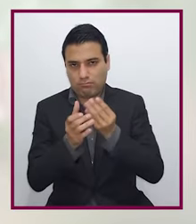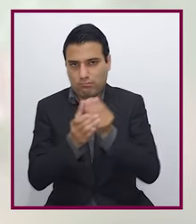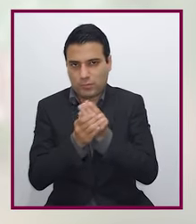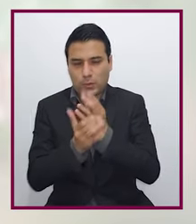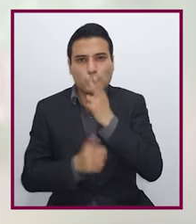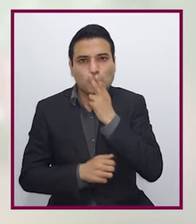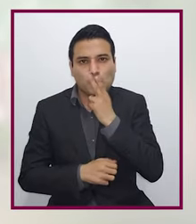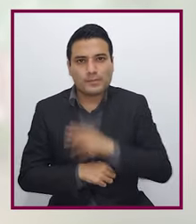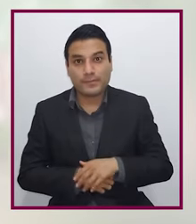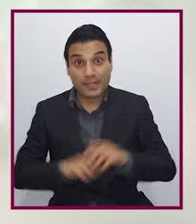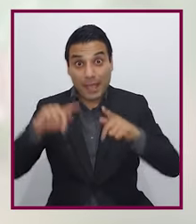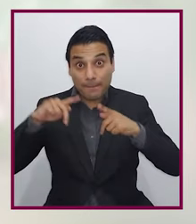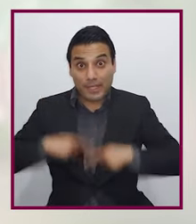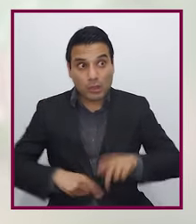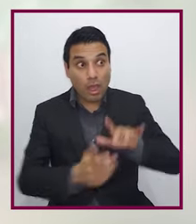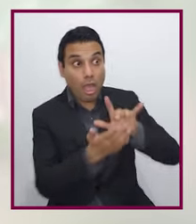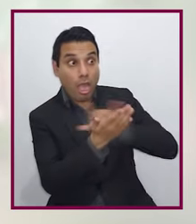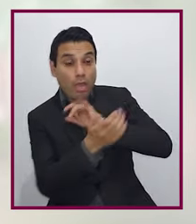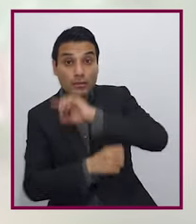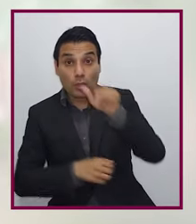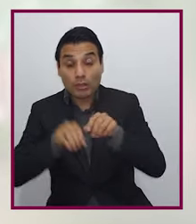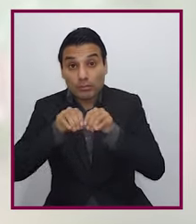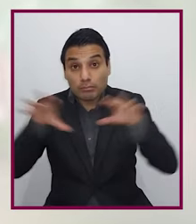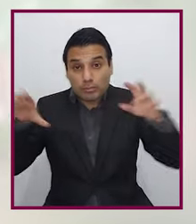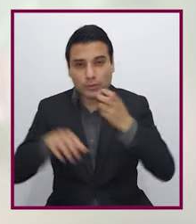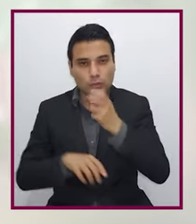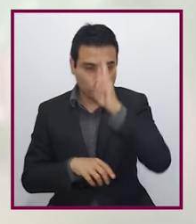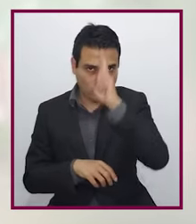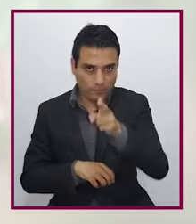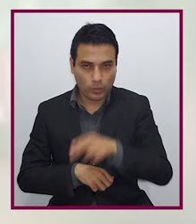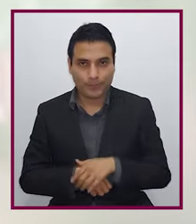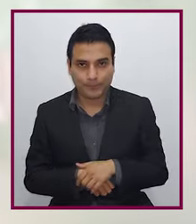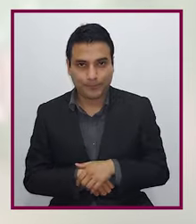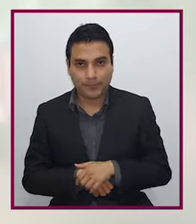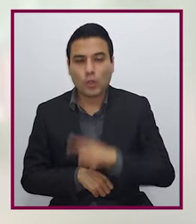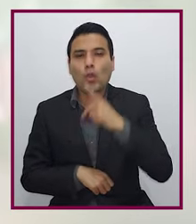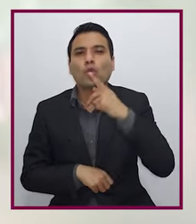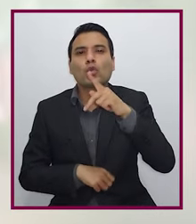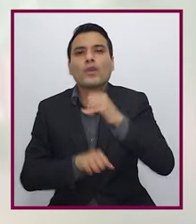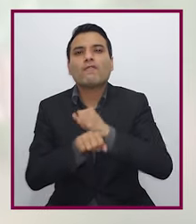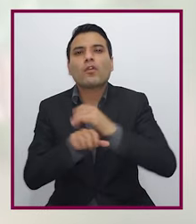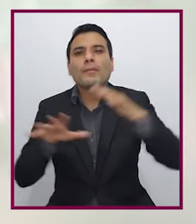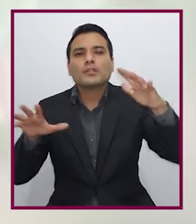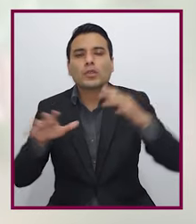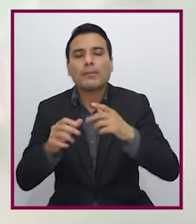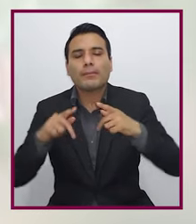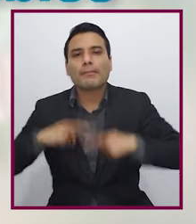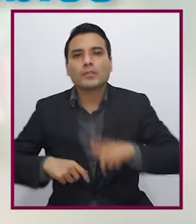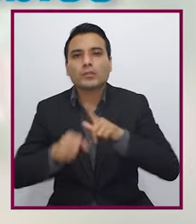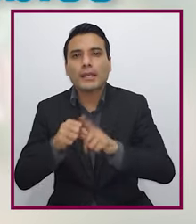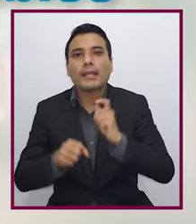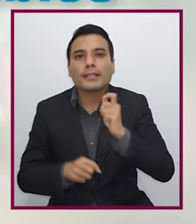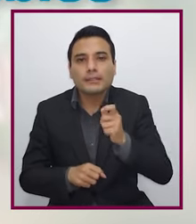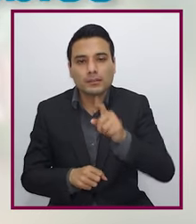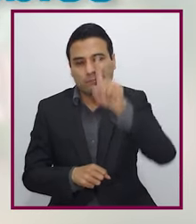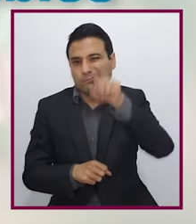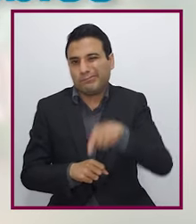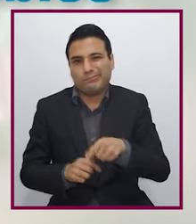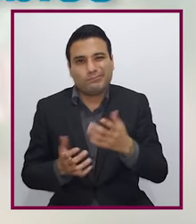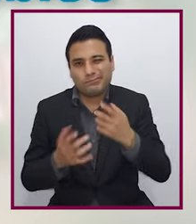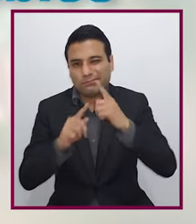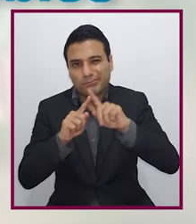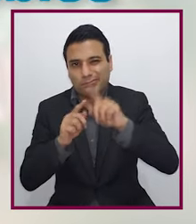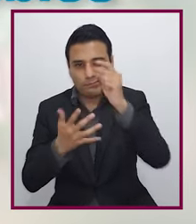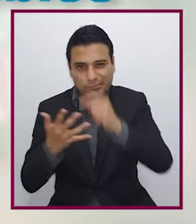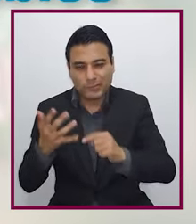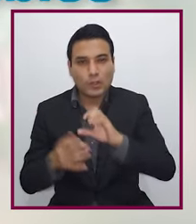se protejan de ser mal utilizados y que este mal uso nos perjudique de alguna manera. Un dato personal es cualquier información acerca de